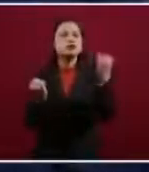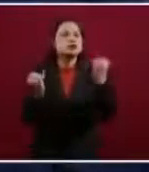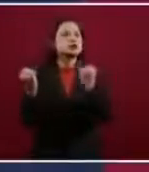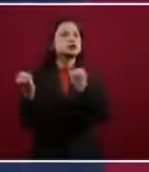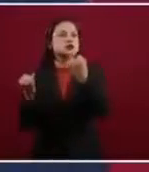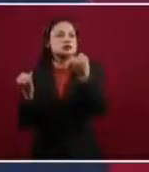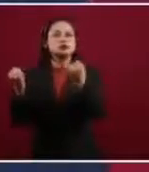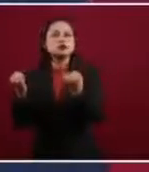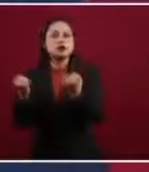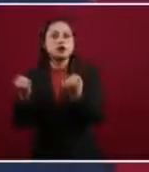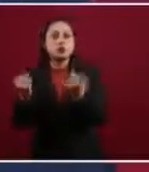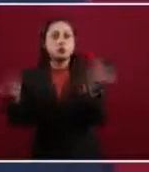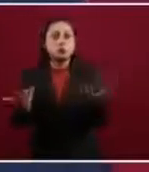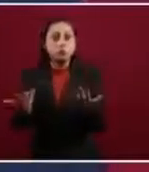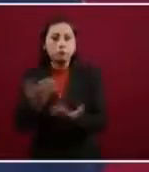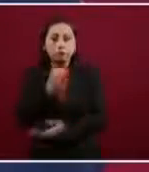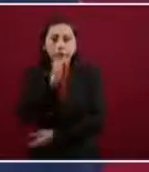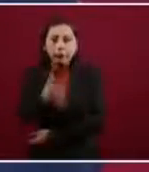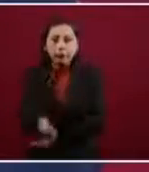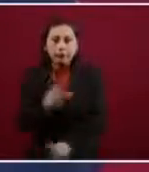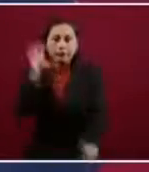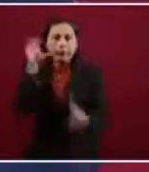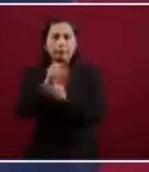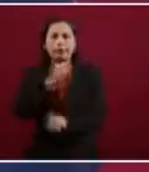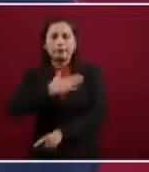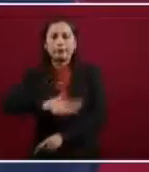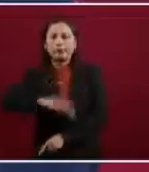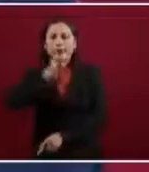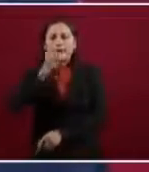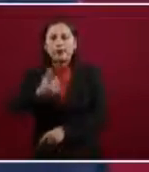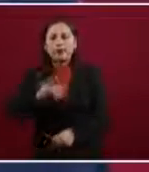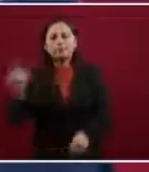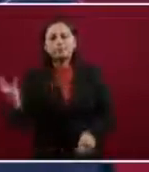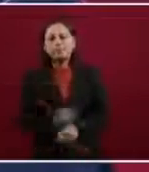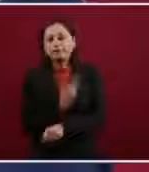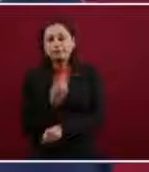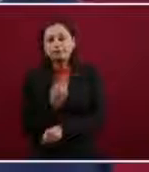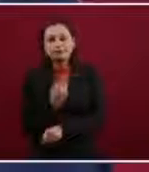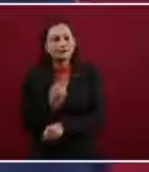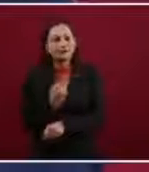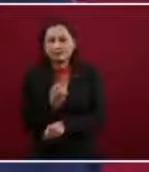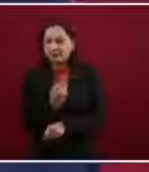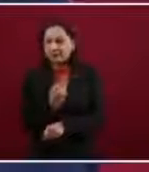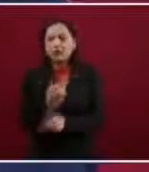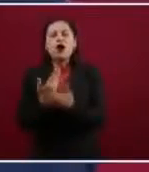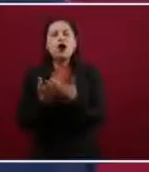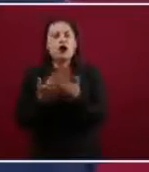no hay justicia. No, tiene que haber justicia.